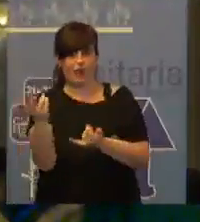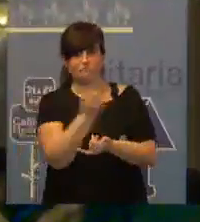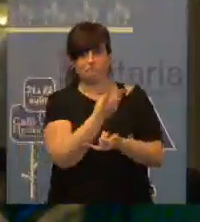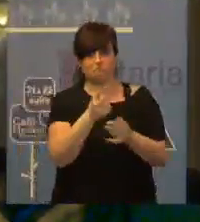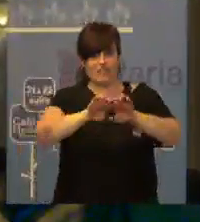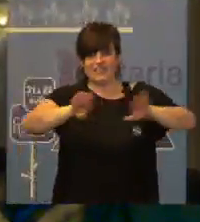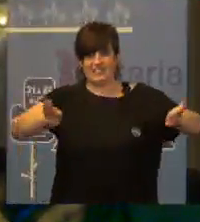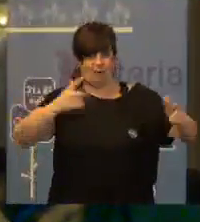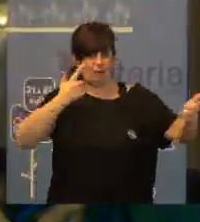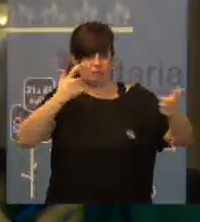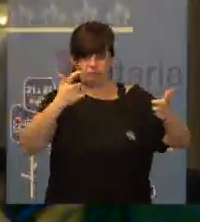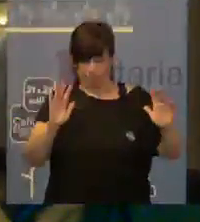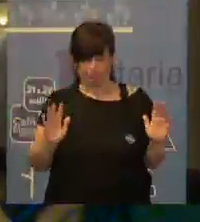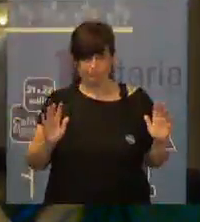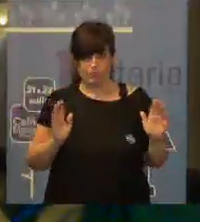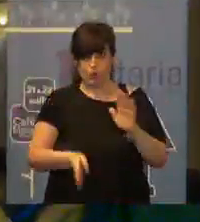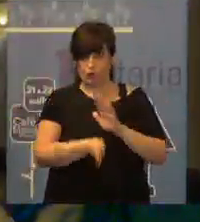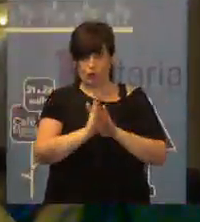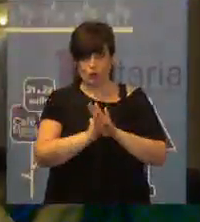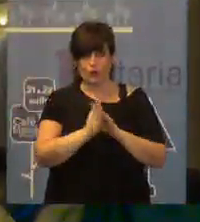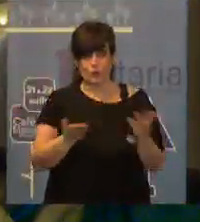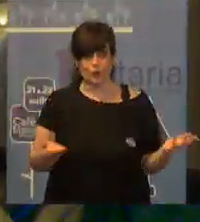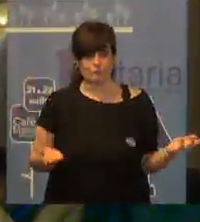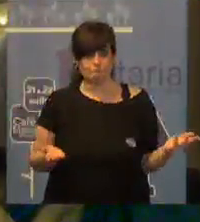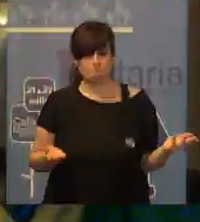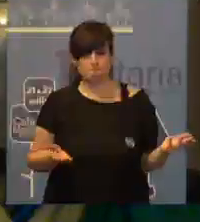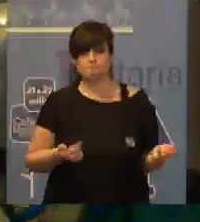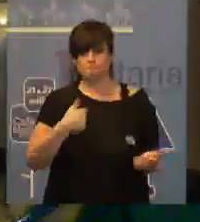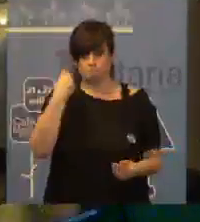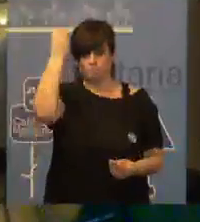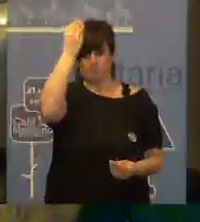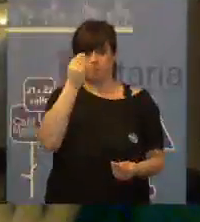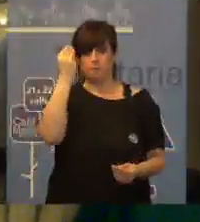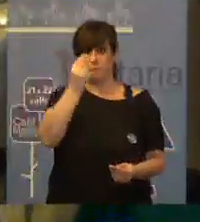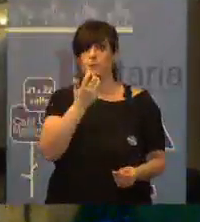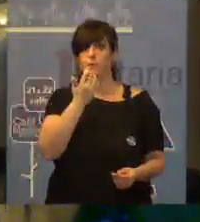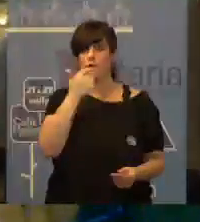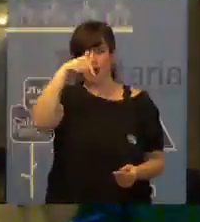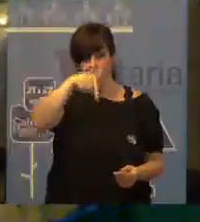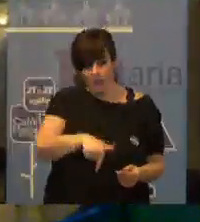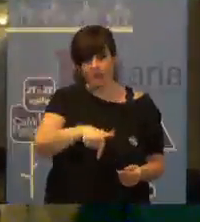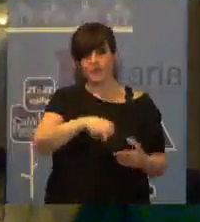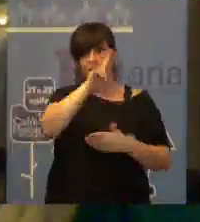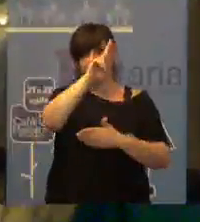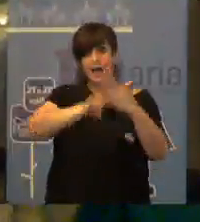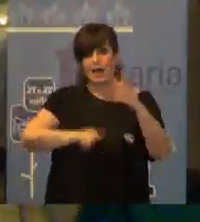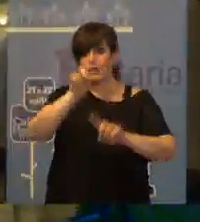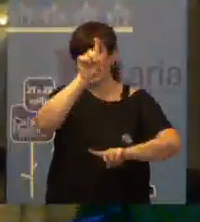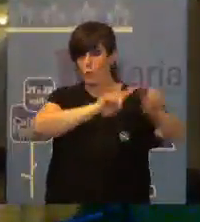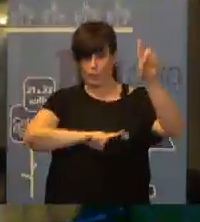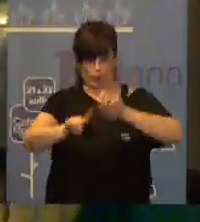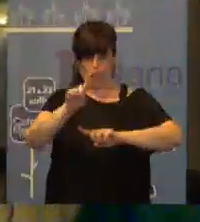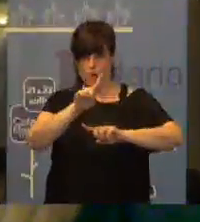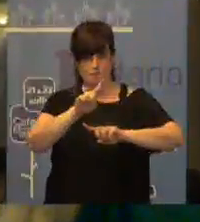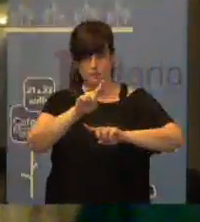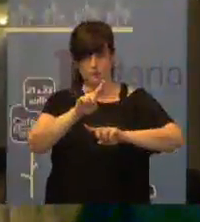Eu penso que os problemas de dominio nacional e sometimiento nacional